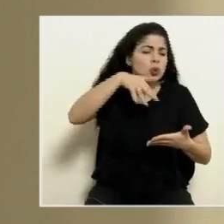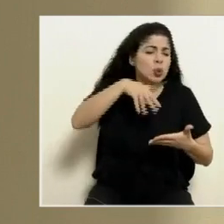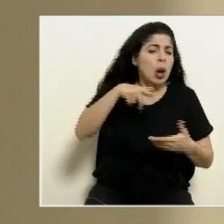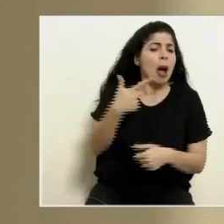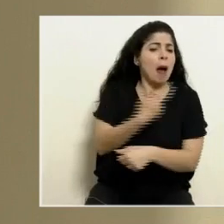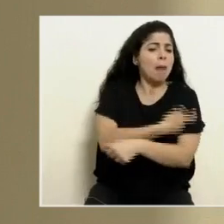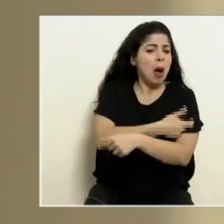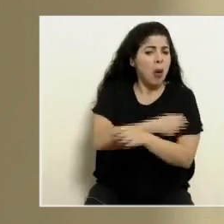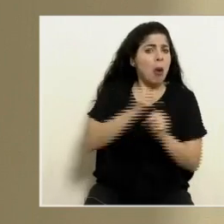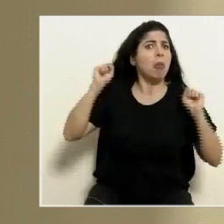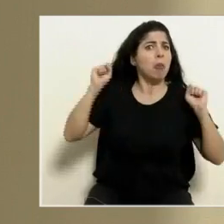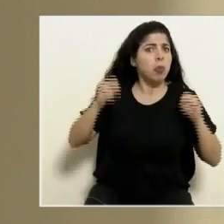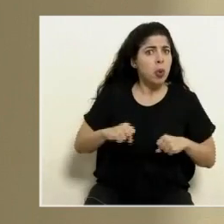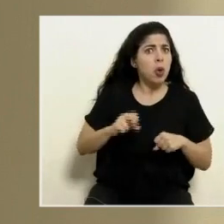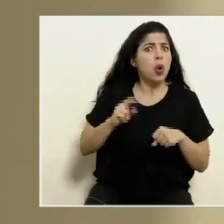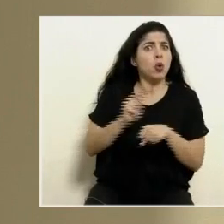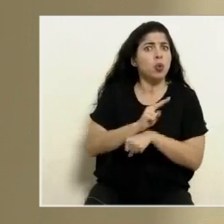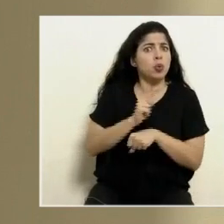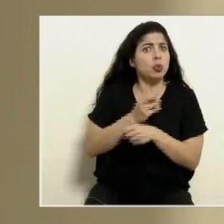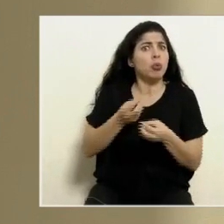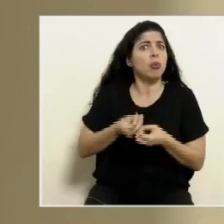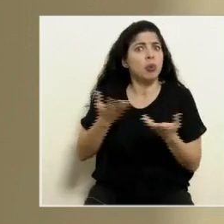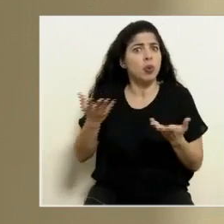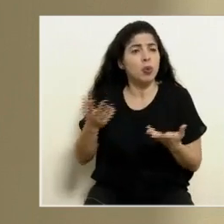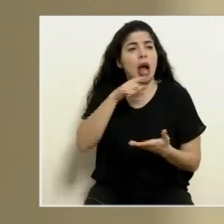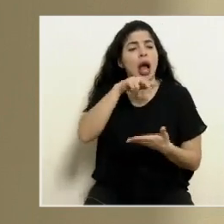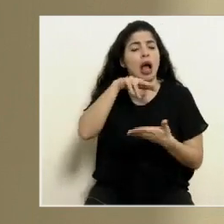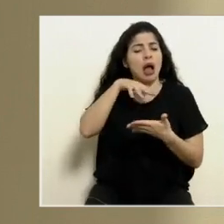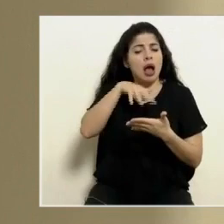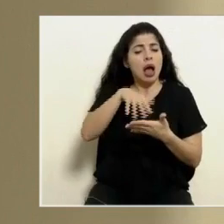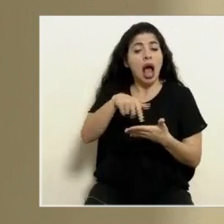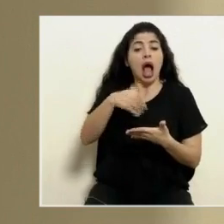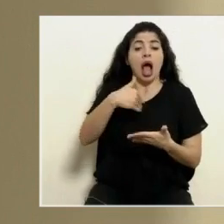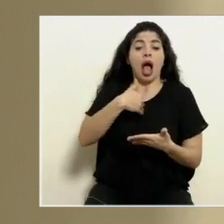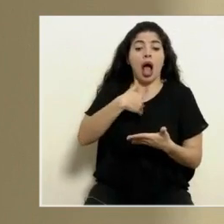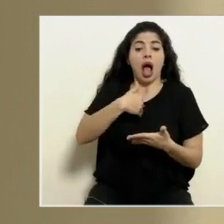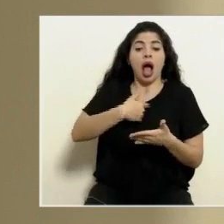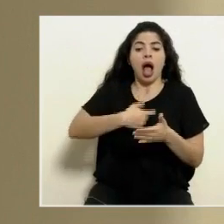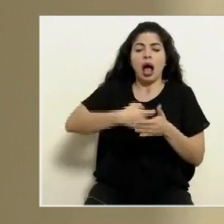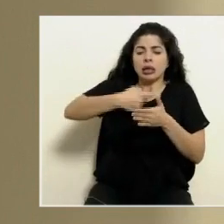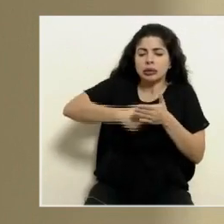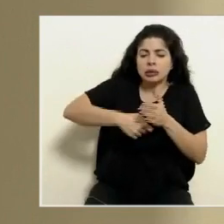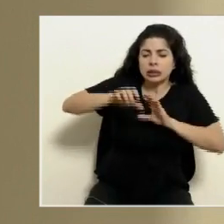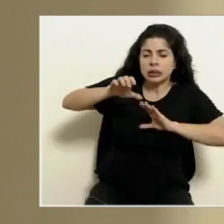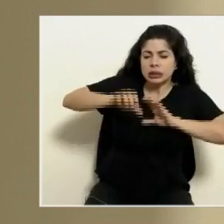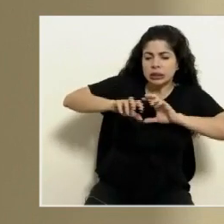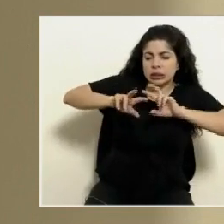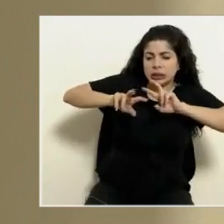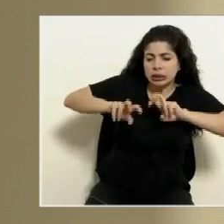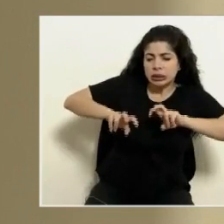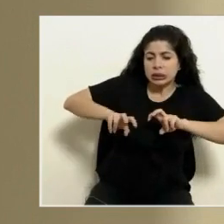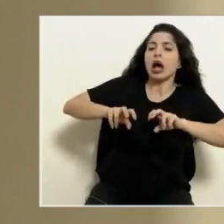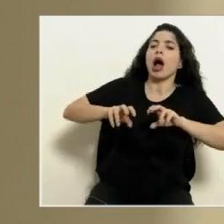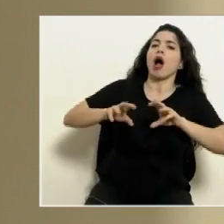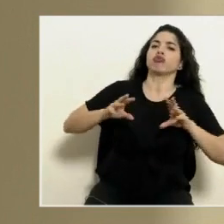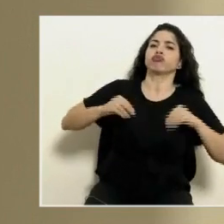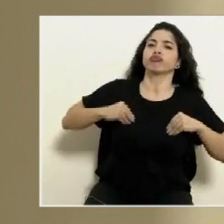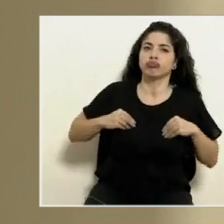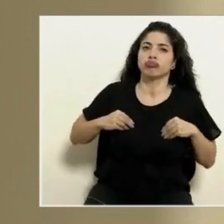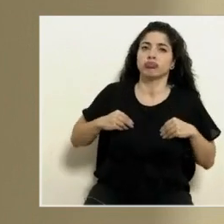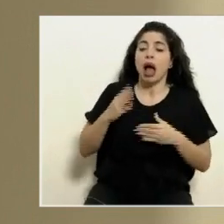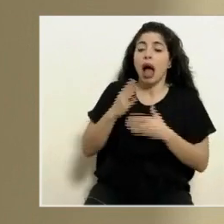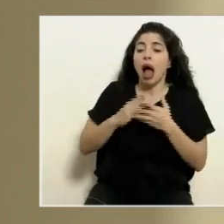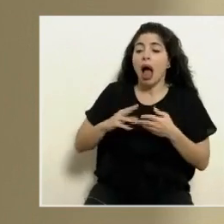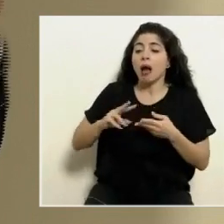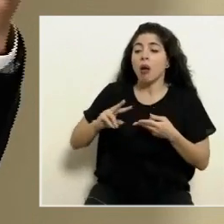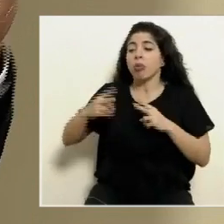puede usar en el público, ha cumplido con la rigurosidad necesaria científica para decir, sí, los eventos adversos que